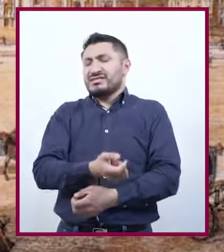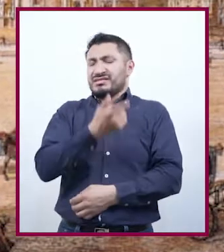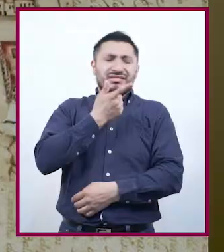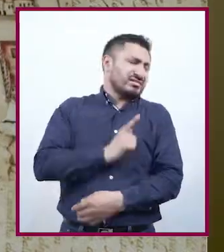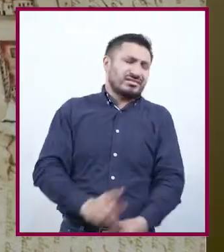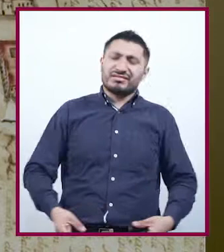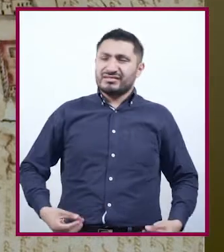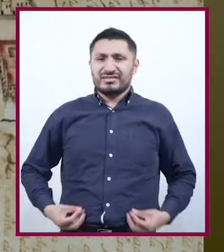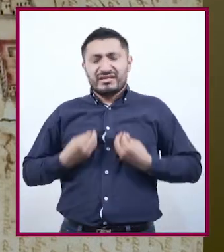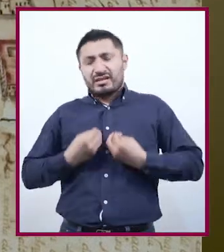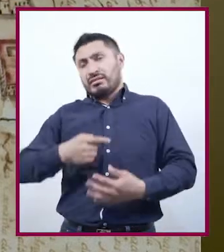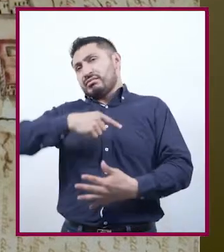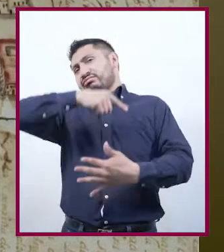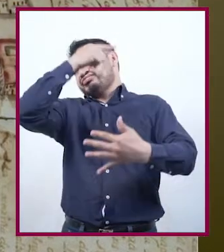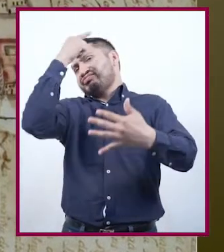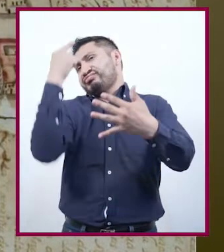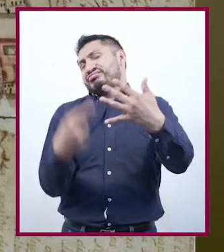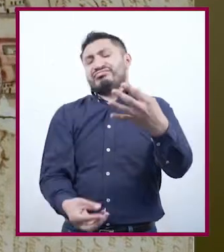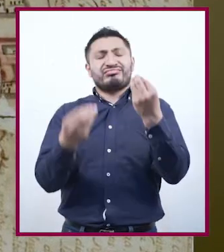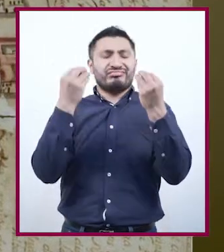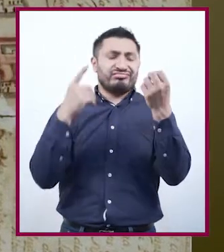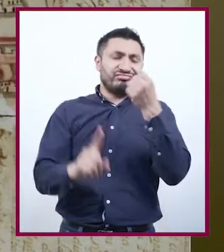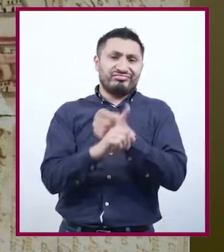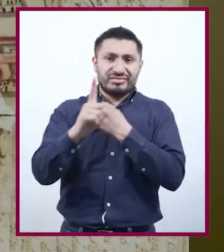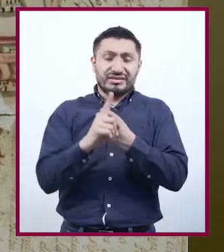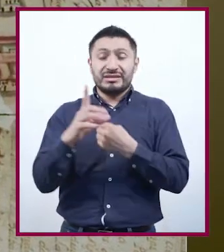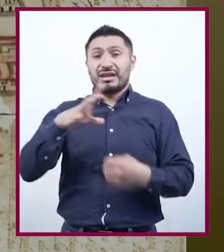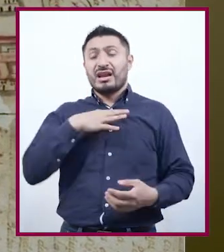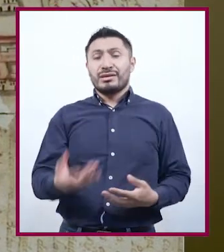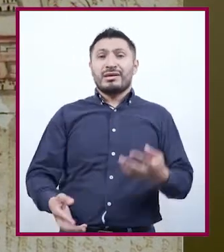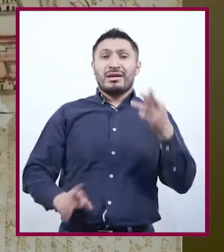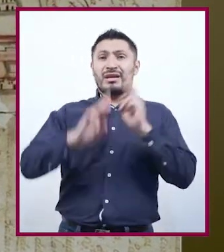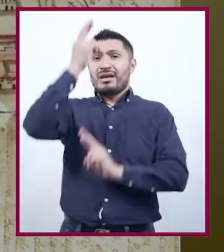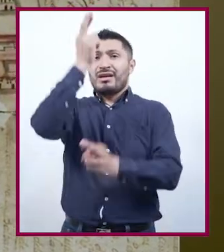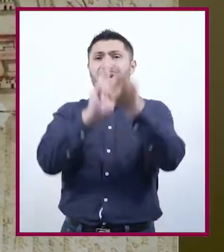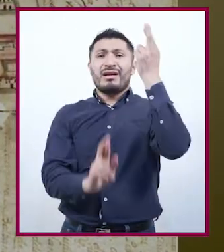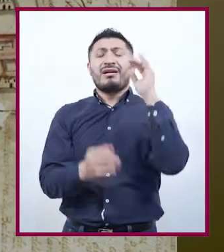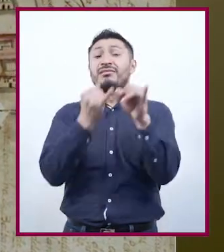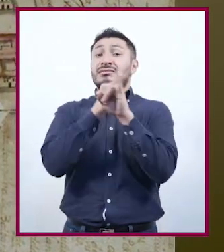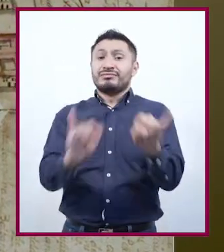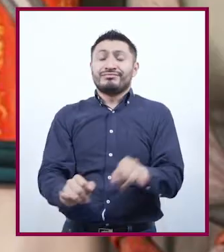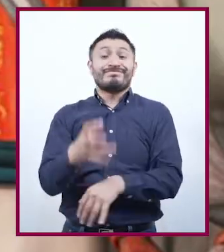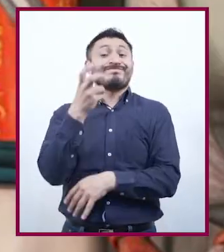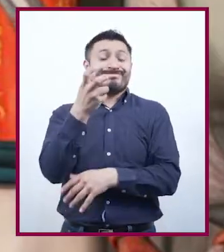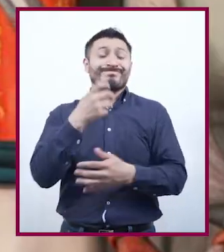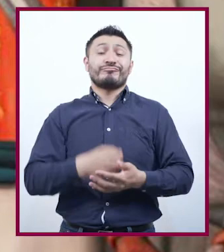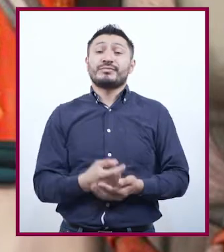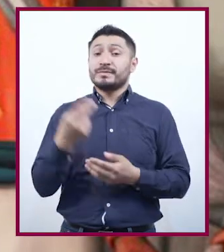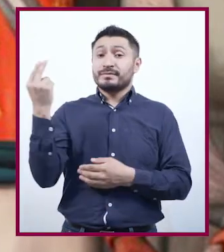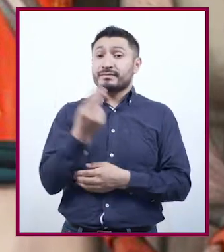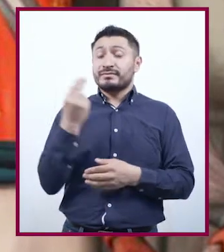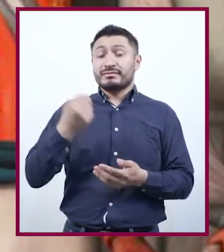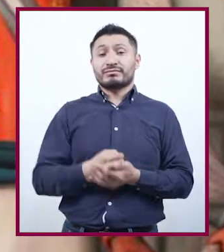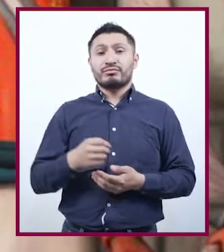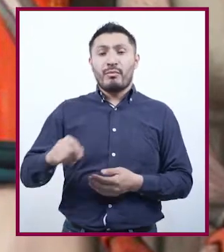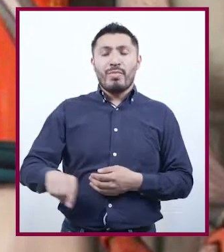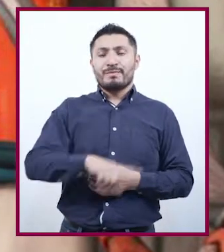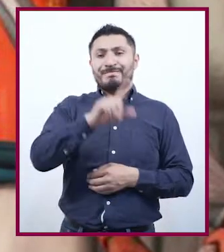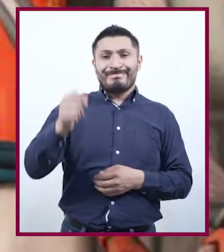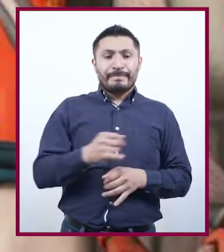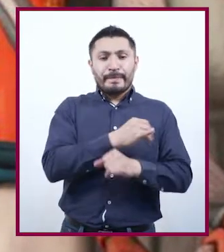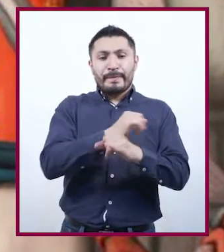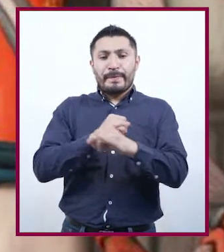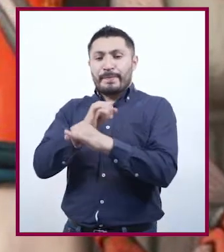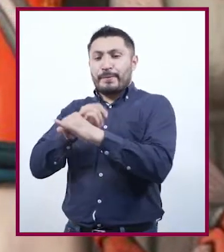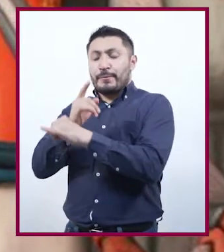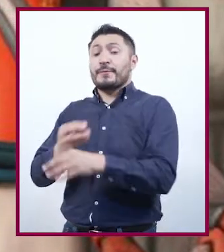descontento criollo, entre otras muchas cosas que detonaron una revolución de independencia. De acuerdo